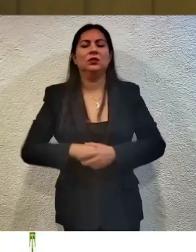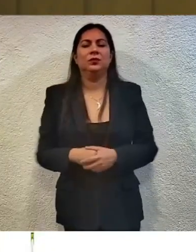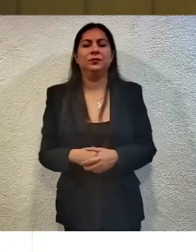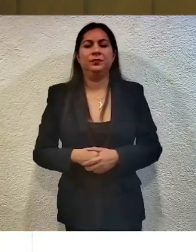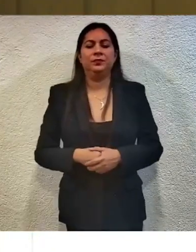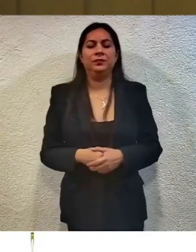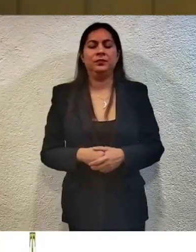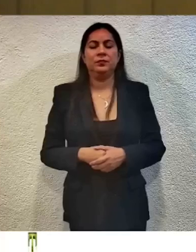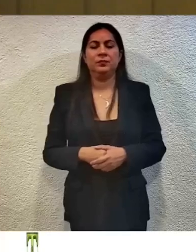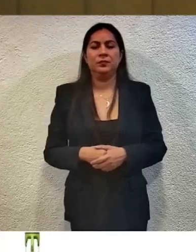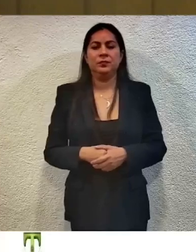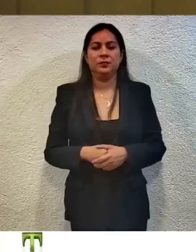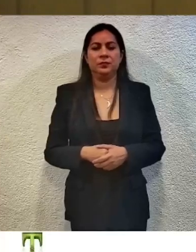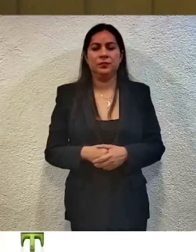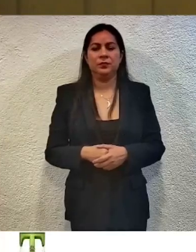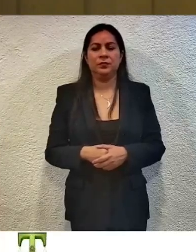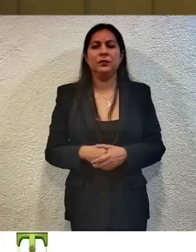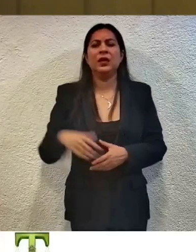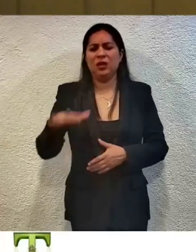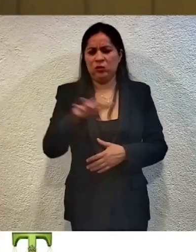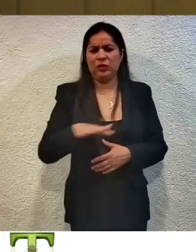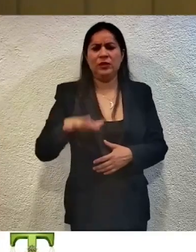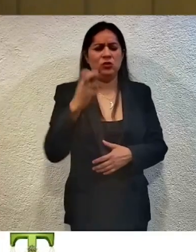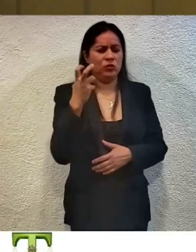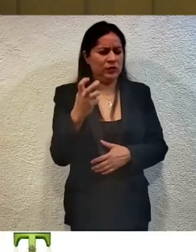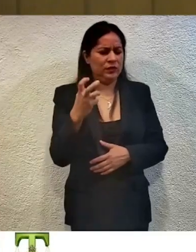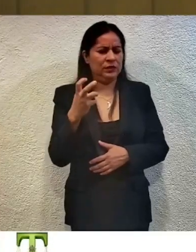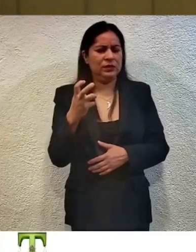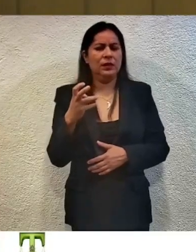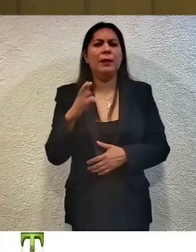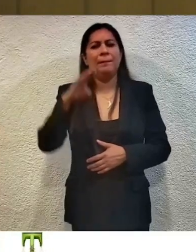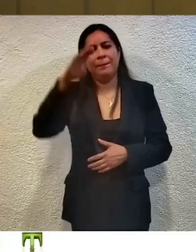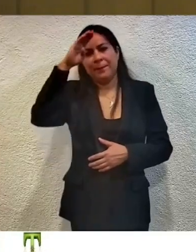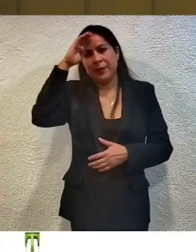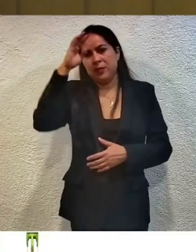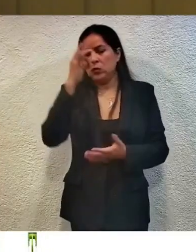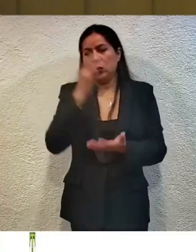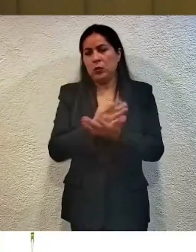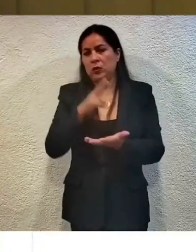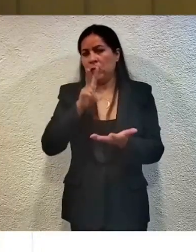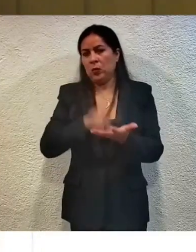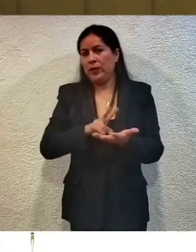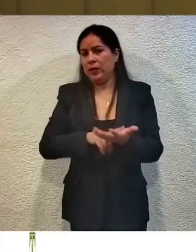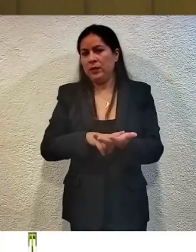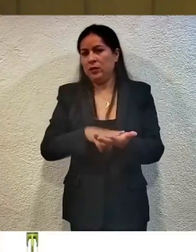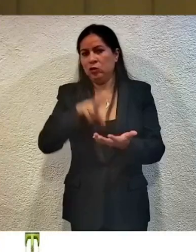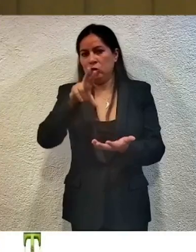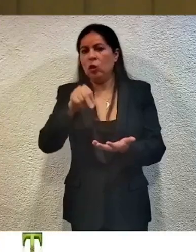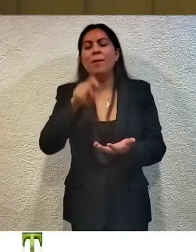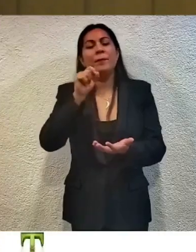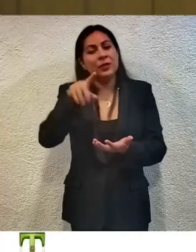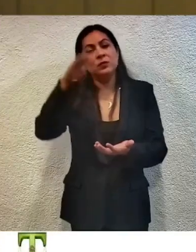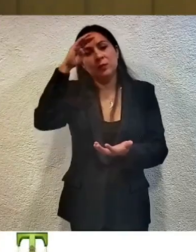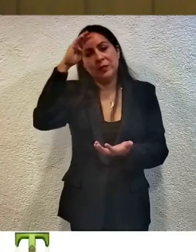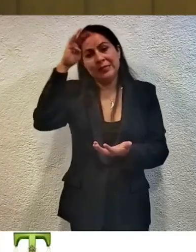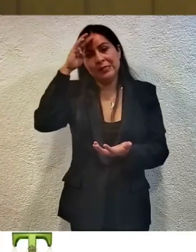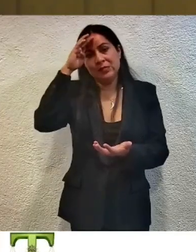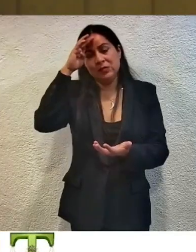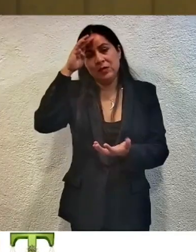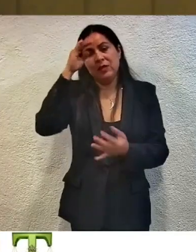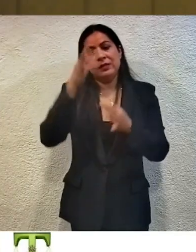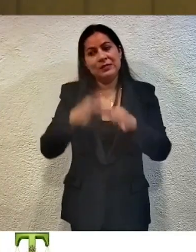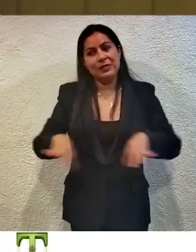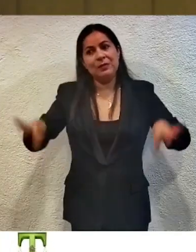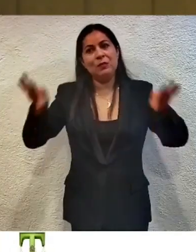Nación. En ese contexto considero no solamente válido, sino considero